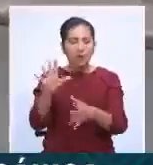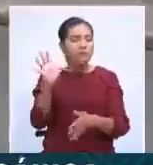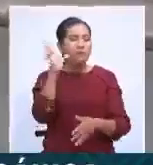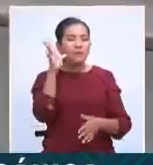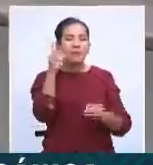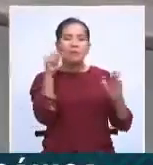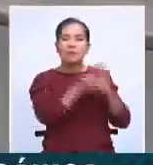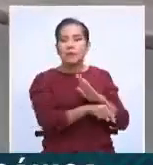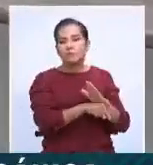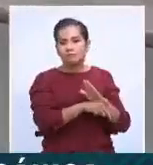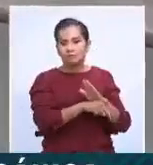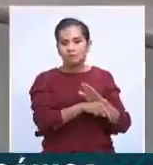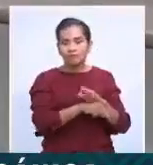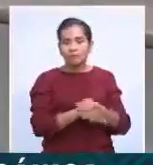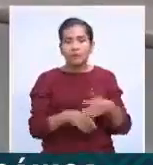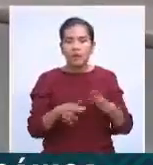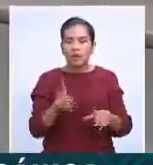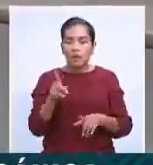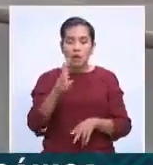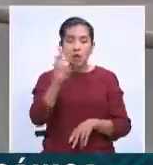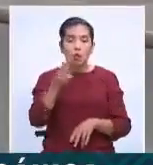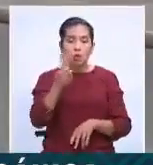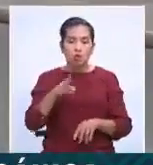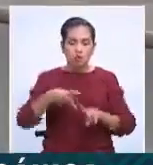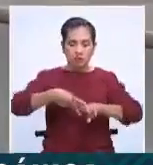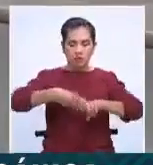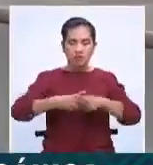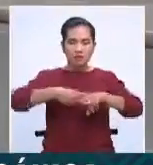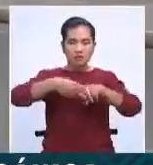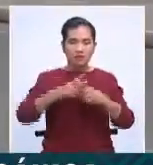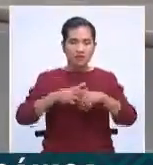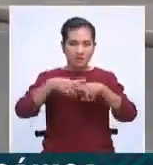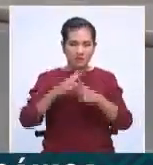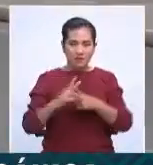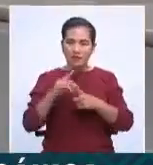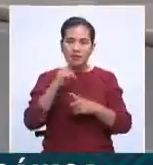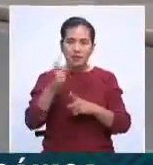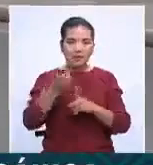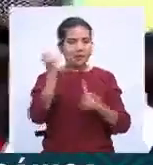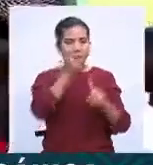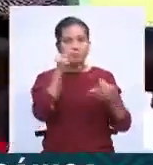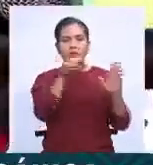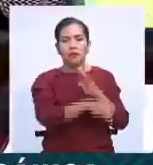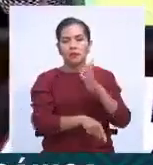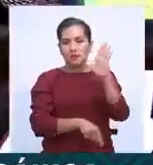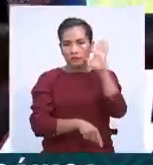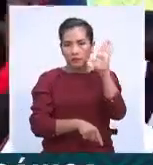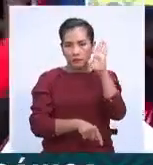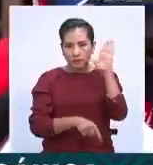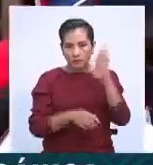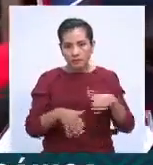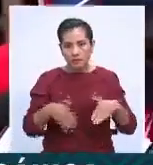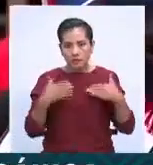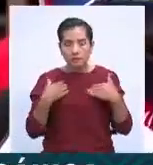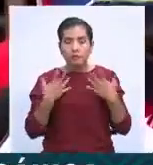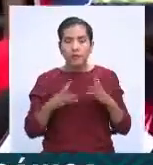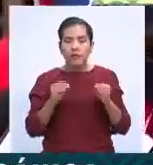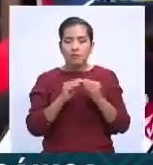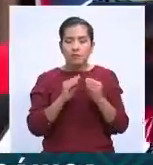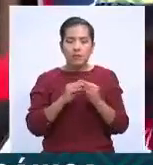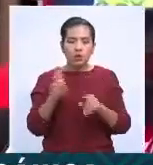mamá. Este había utilizado una llave mecánica para terminar con la vida de su progenitora. Habrían utilizado un arma